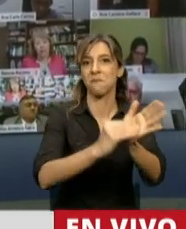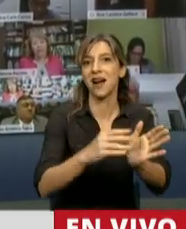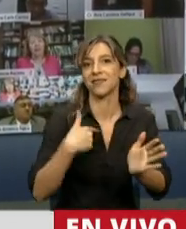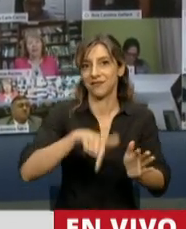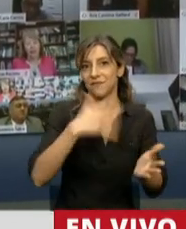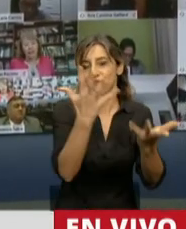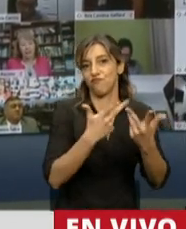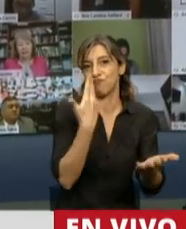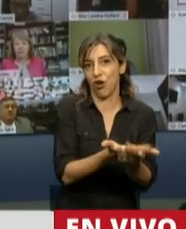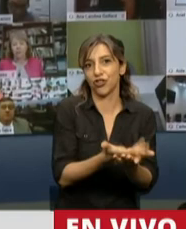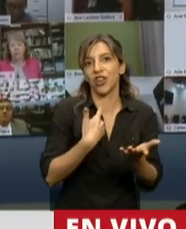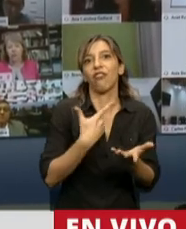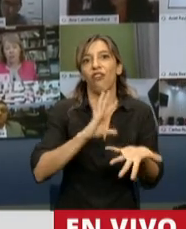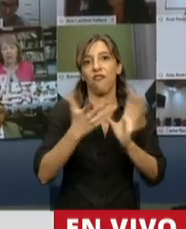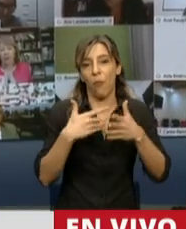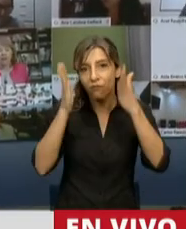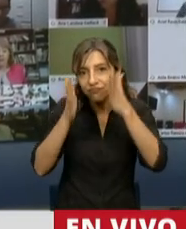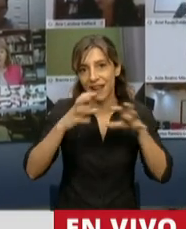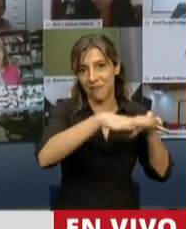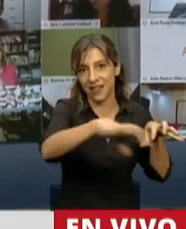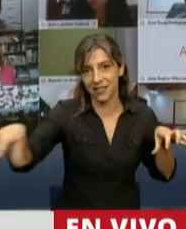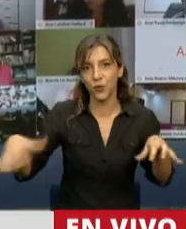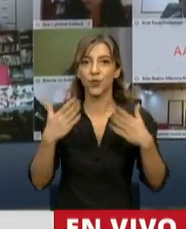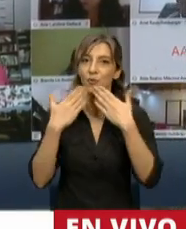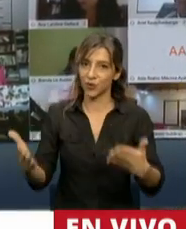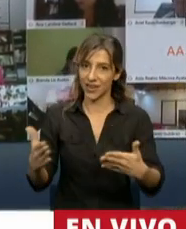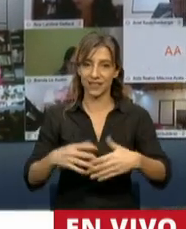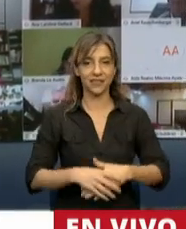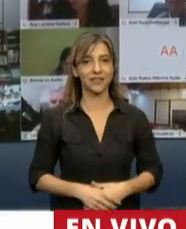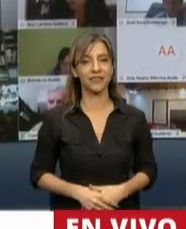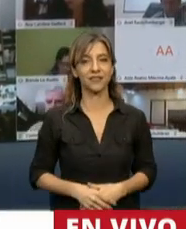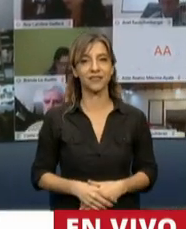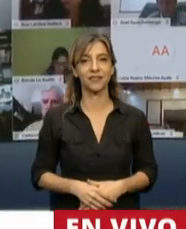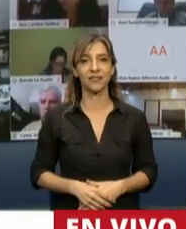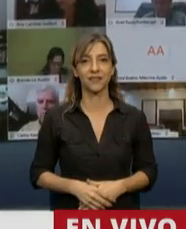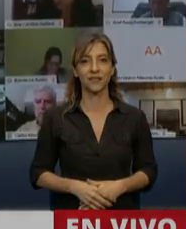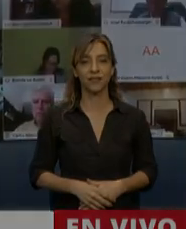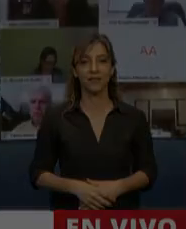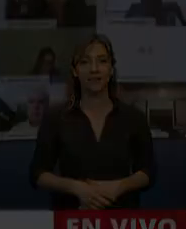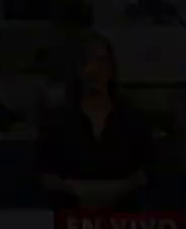instituciones. Nada más, señor presidente, y muchas gracias. Gracias, diputada Blanca Osuna.